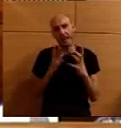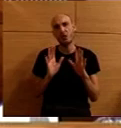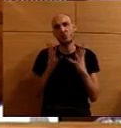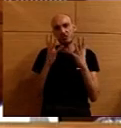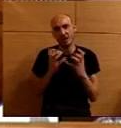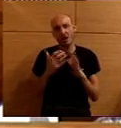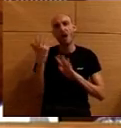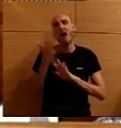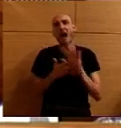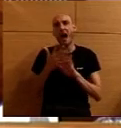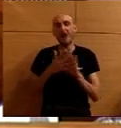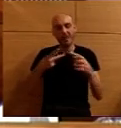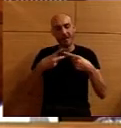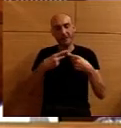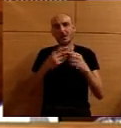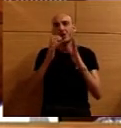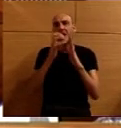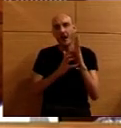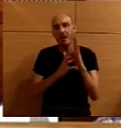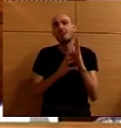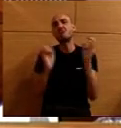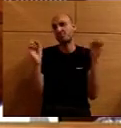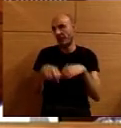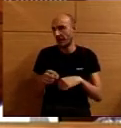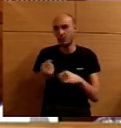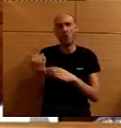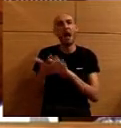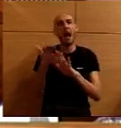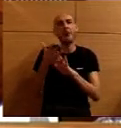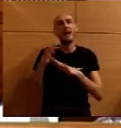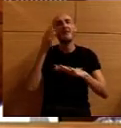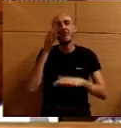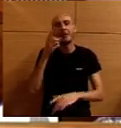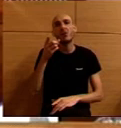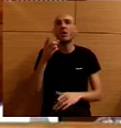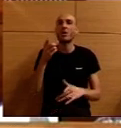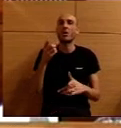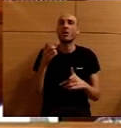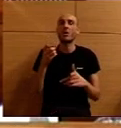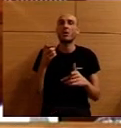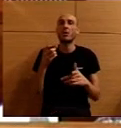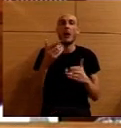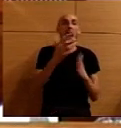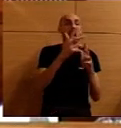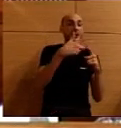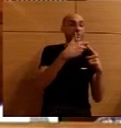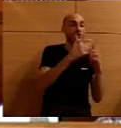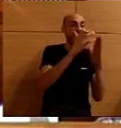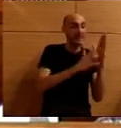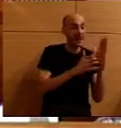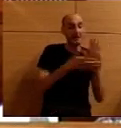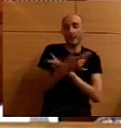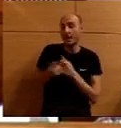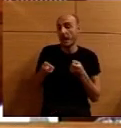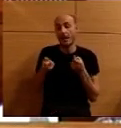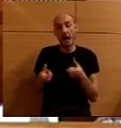a parlar de rebaixa d'impostos, d'acord, però també de contenció en la despesa, perquè en les dues coses podrem arribar a